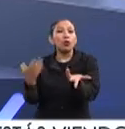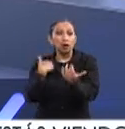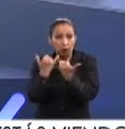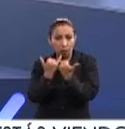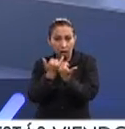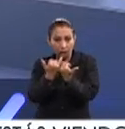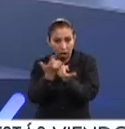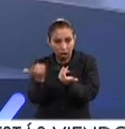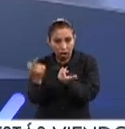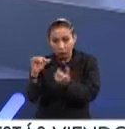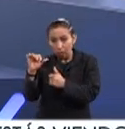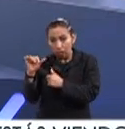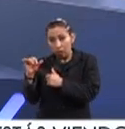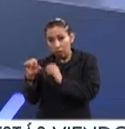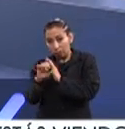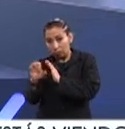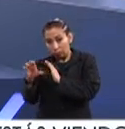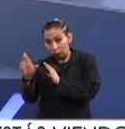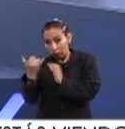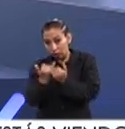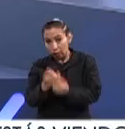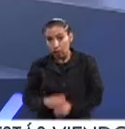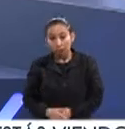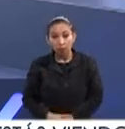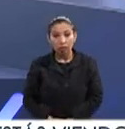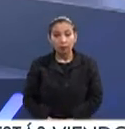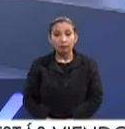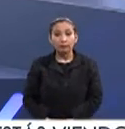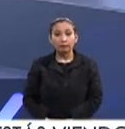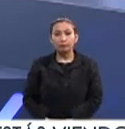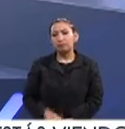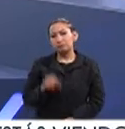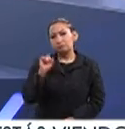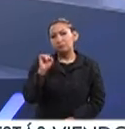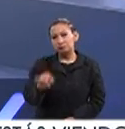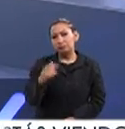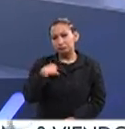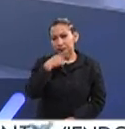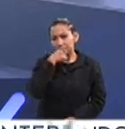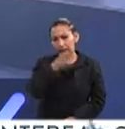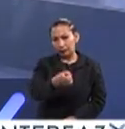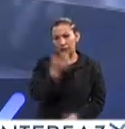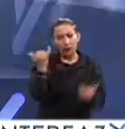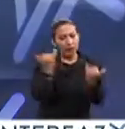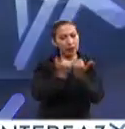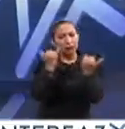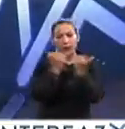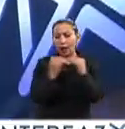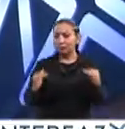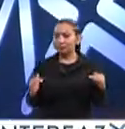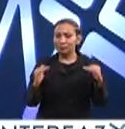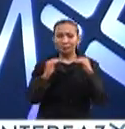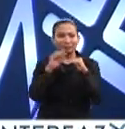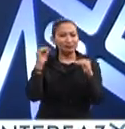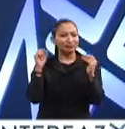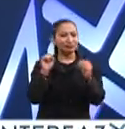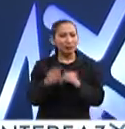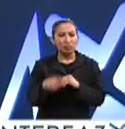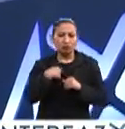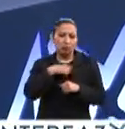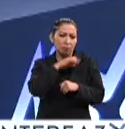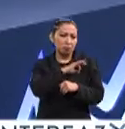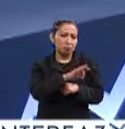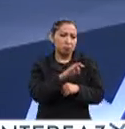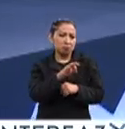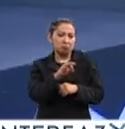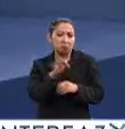mismos argumentos que alguien que estudió, por ejemplo, en CEU, ¿no? Sí, en general yo diría que tienen los mismos argumentos, ¿no? O sea, uno podría